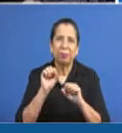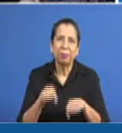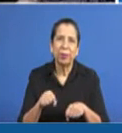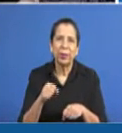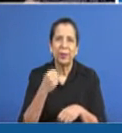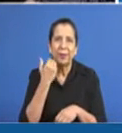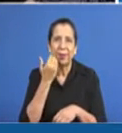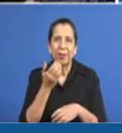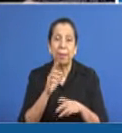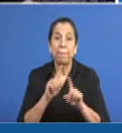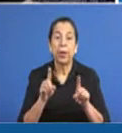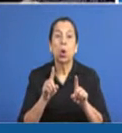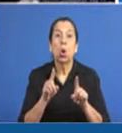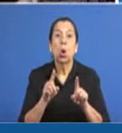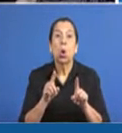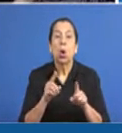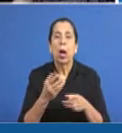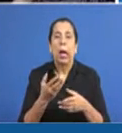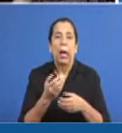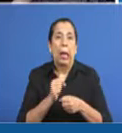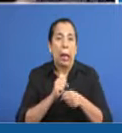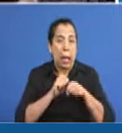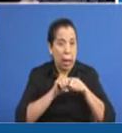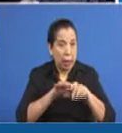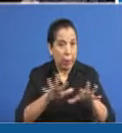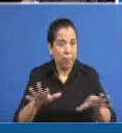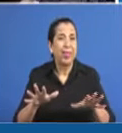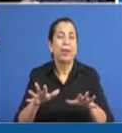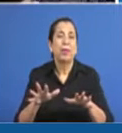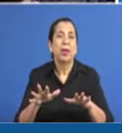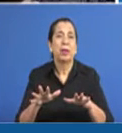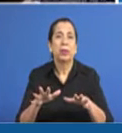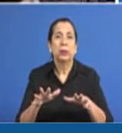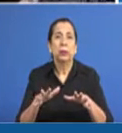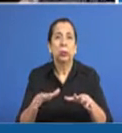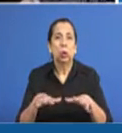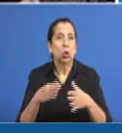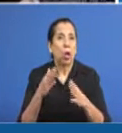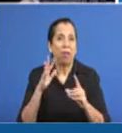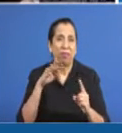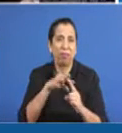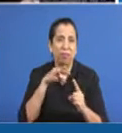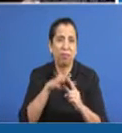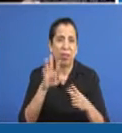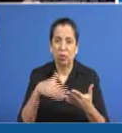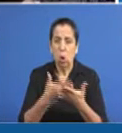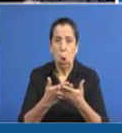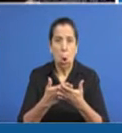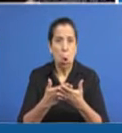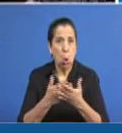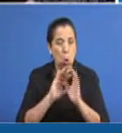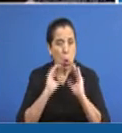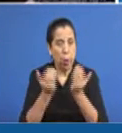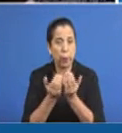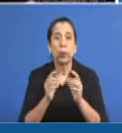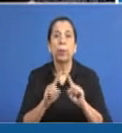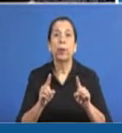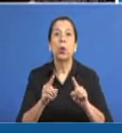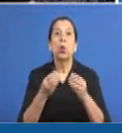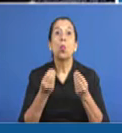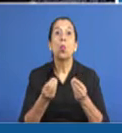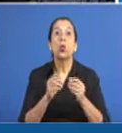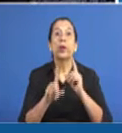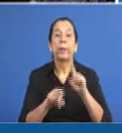económicamente a todo el mundo y en Panamá también no hemos escapado a esta realidad. La mayoría de las consultas